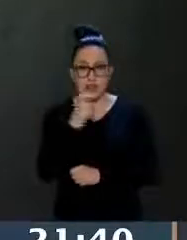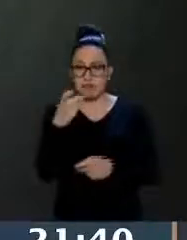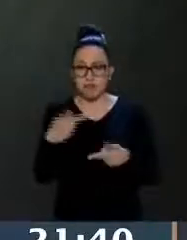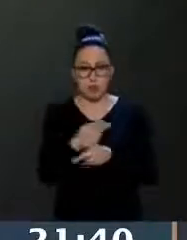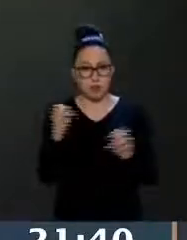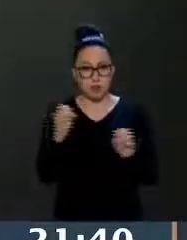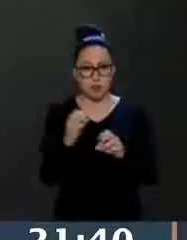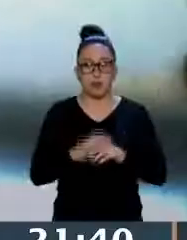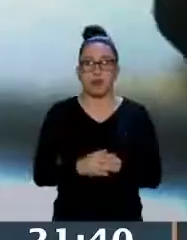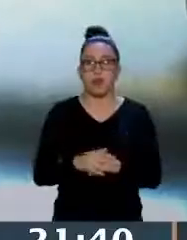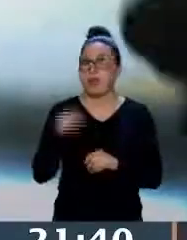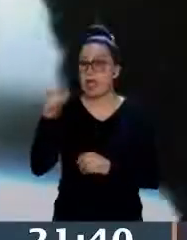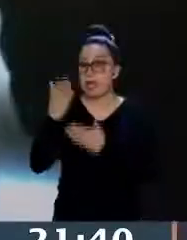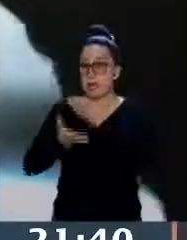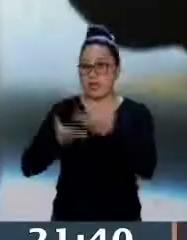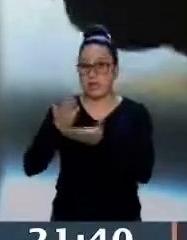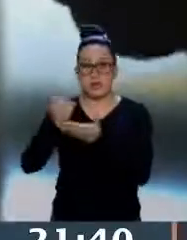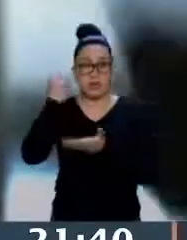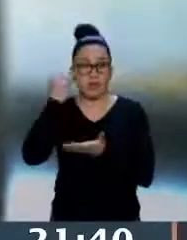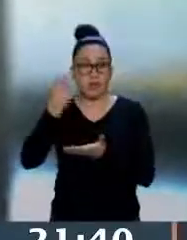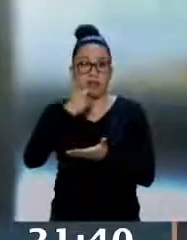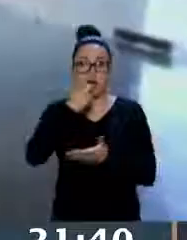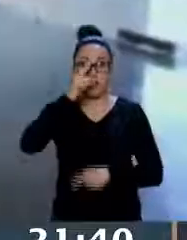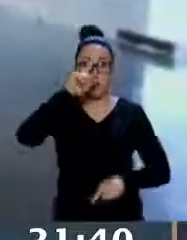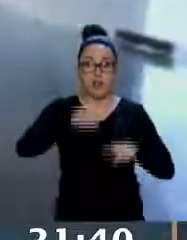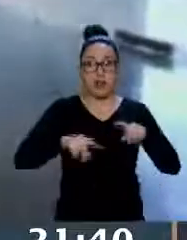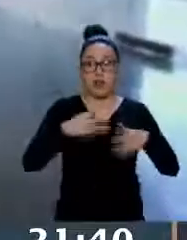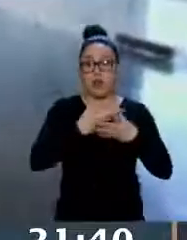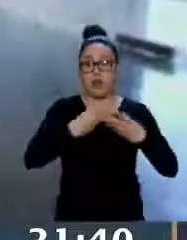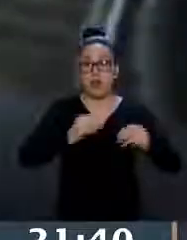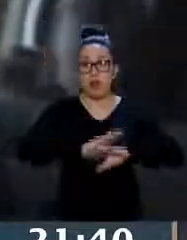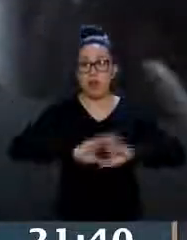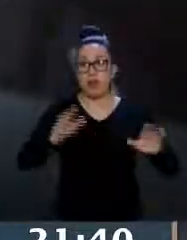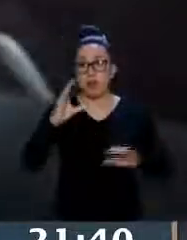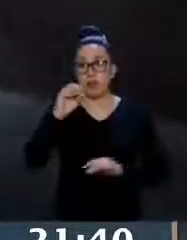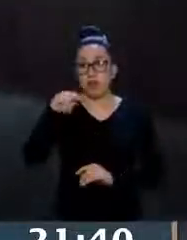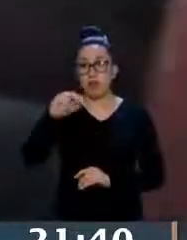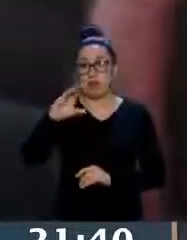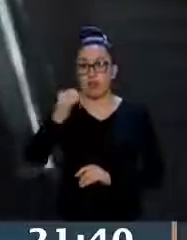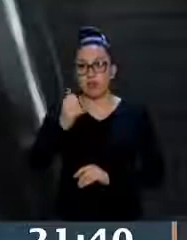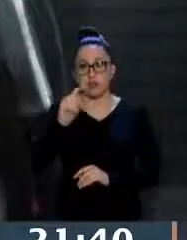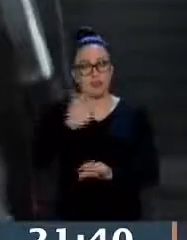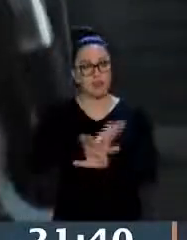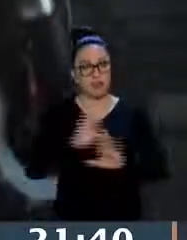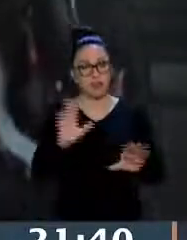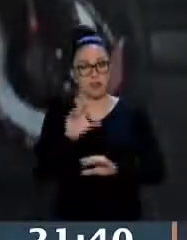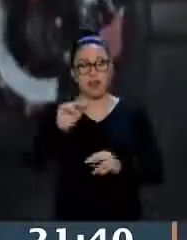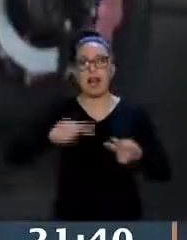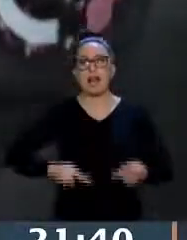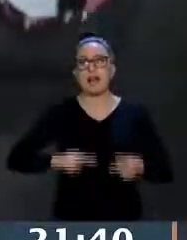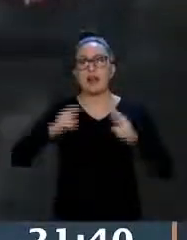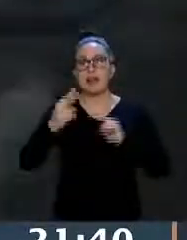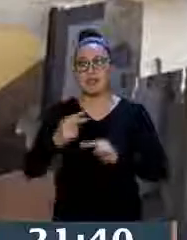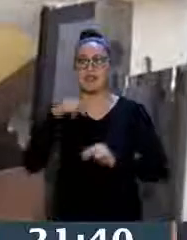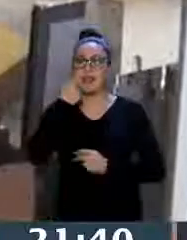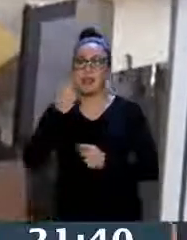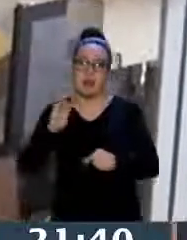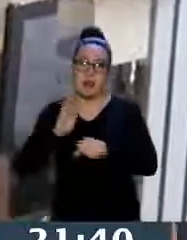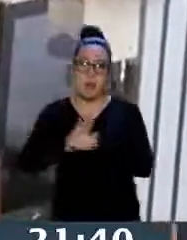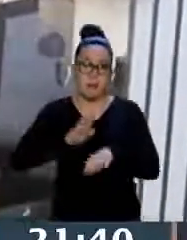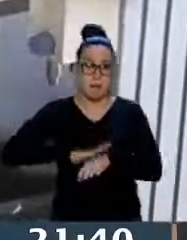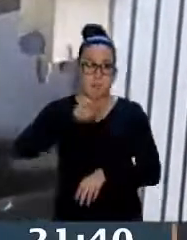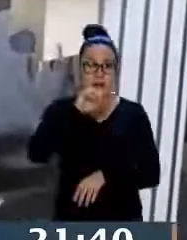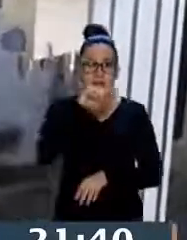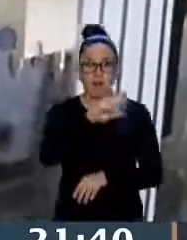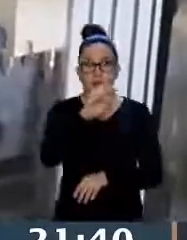representa la desaparición del conacyt Como algunos aseguran de lo que se trata en realidad es de transformar y fortalecer esta